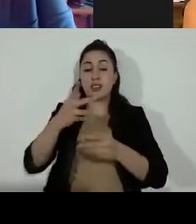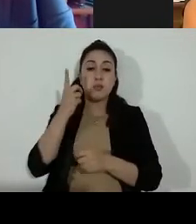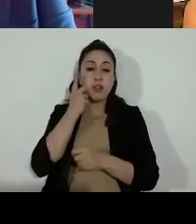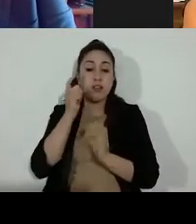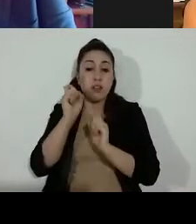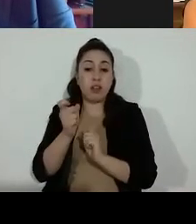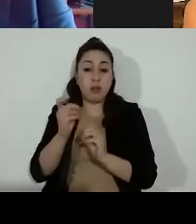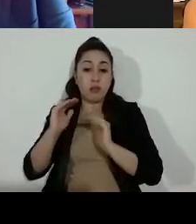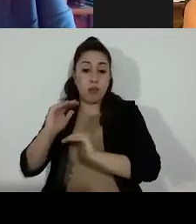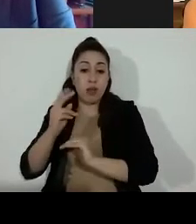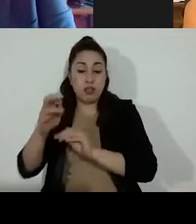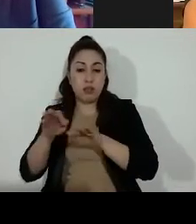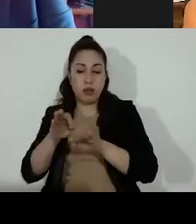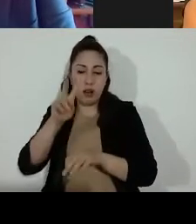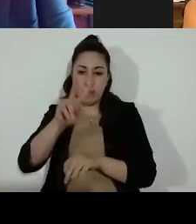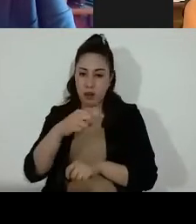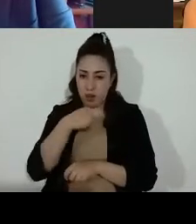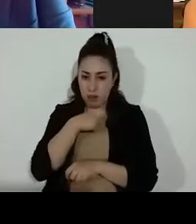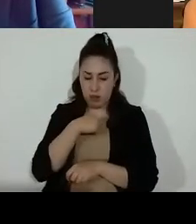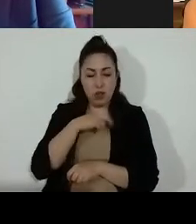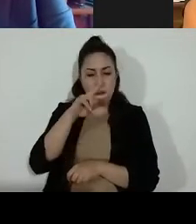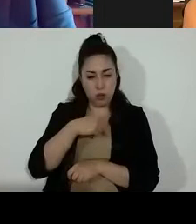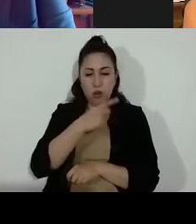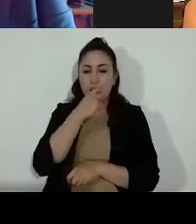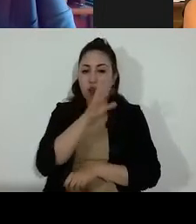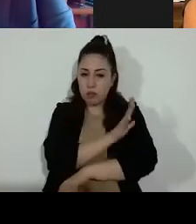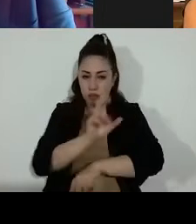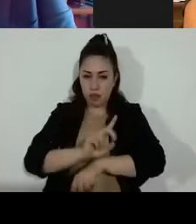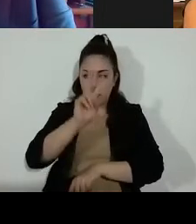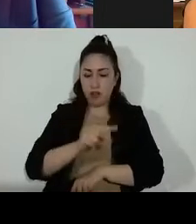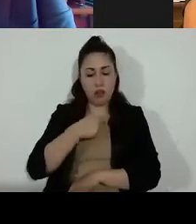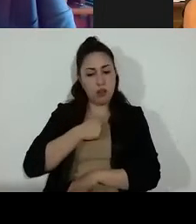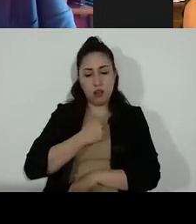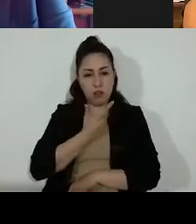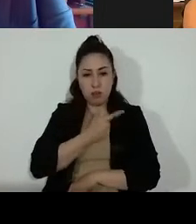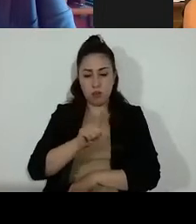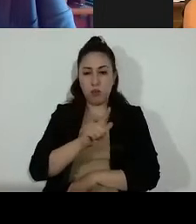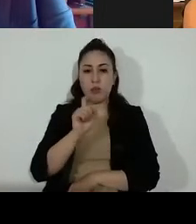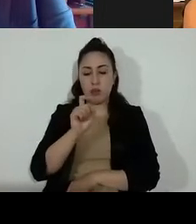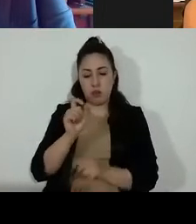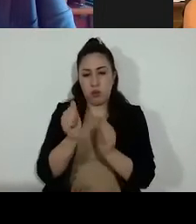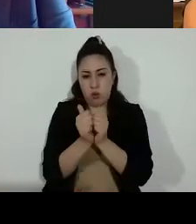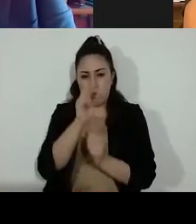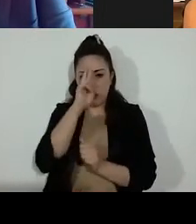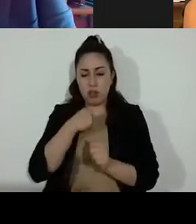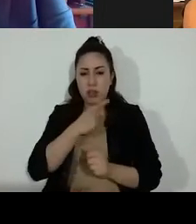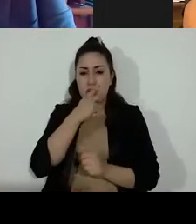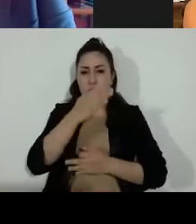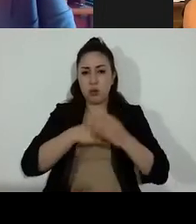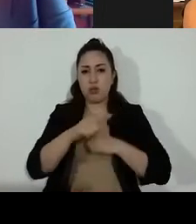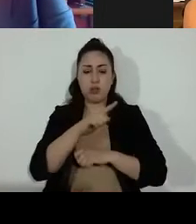mí no me gusta, por ejemplo, se lo digo honestamente también a mis compañeras y compañeros diputados, el sentido de